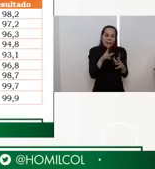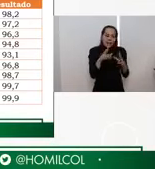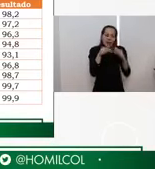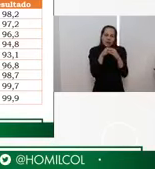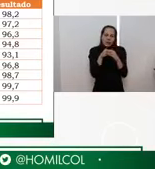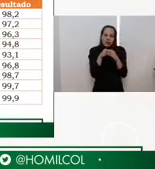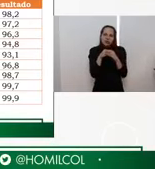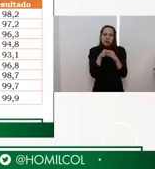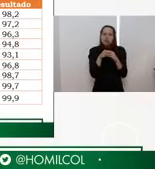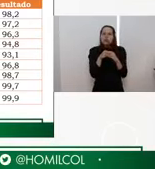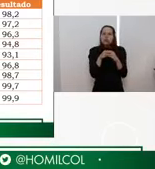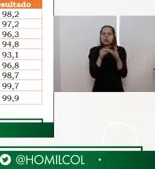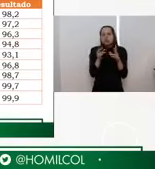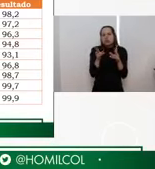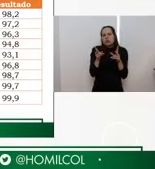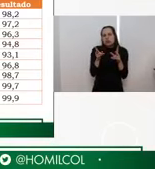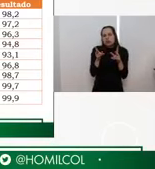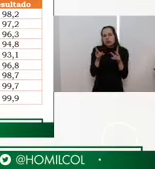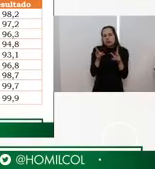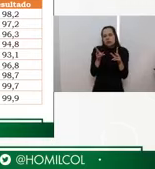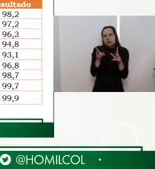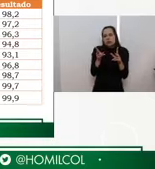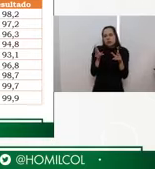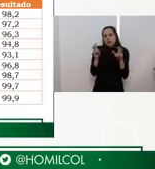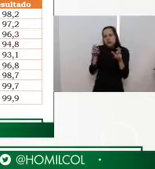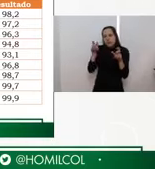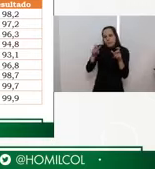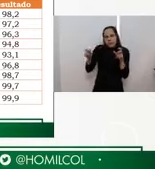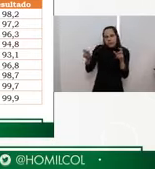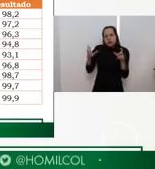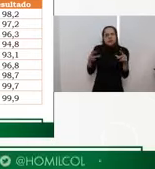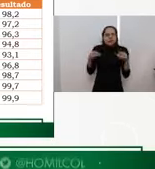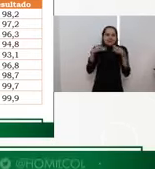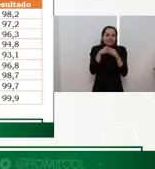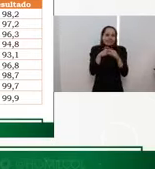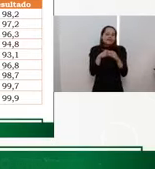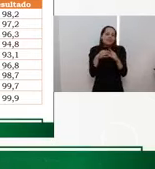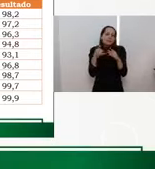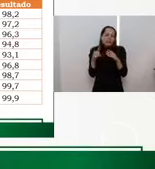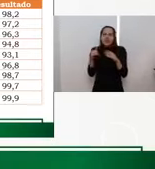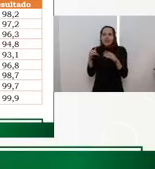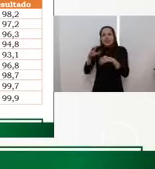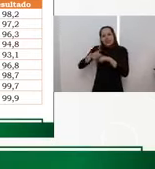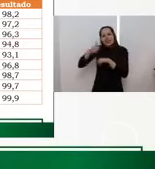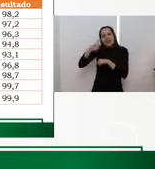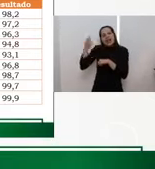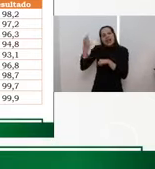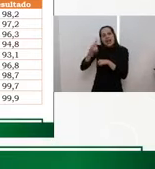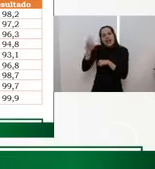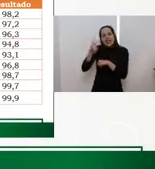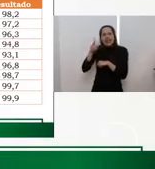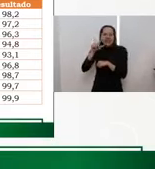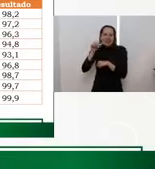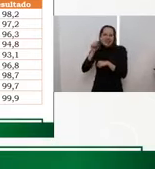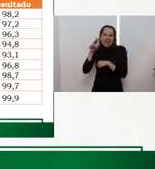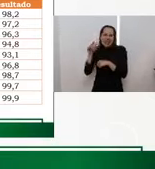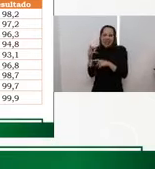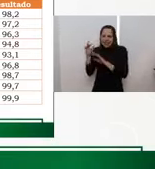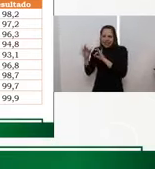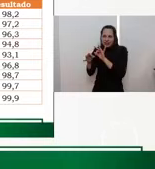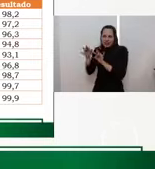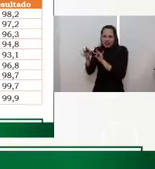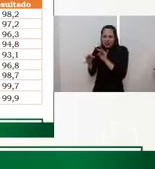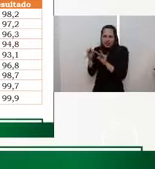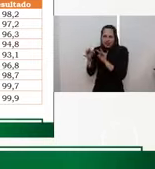con el nuevo operador que está brindando el medicamento ambulatorio de la dirección general de sanidad entonces estamos contentos porque